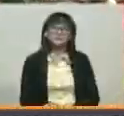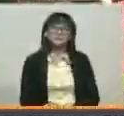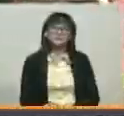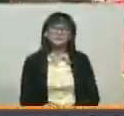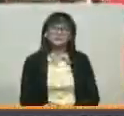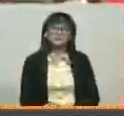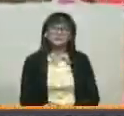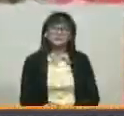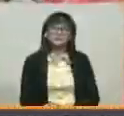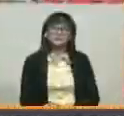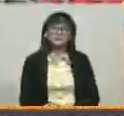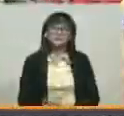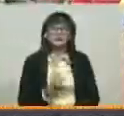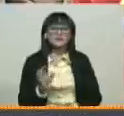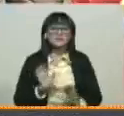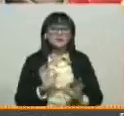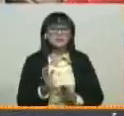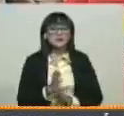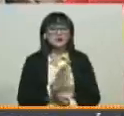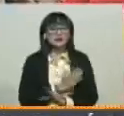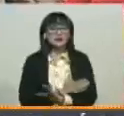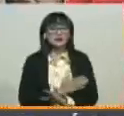Y tenemos que prepararnos.